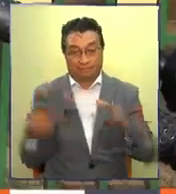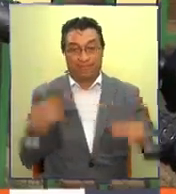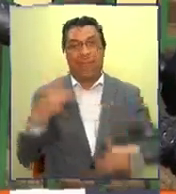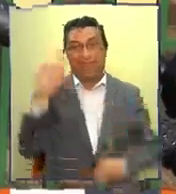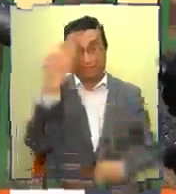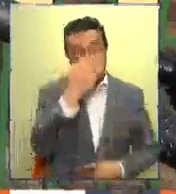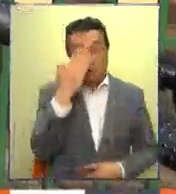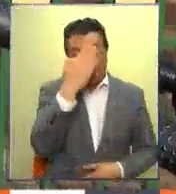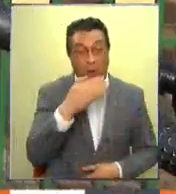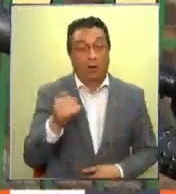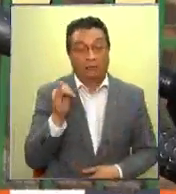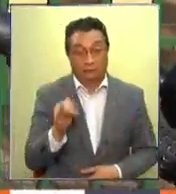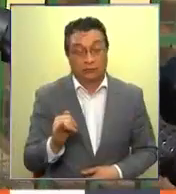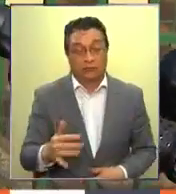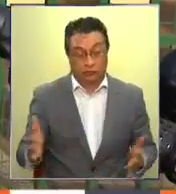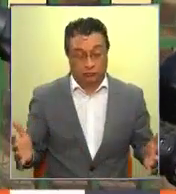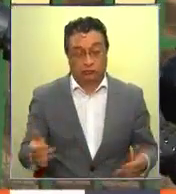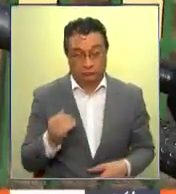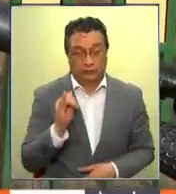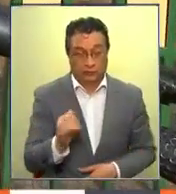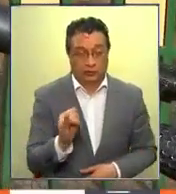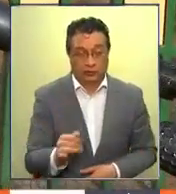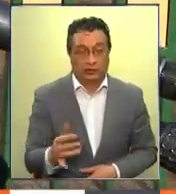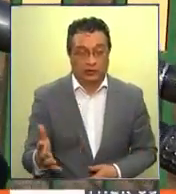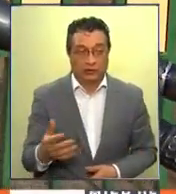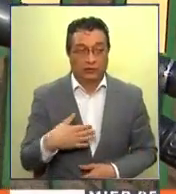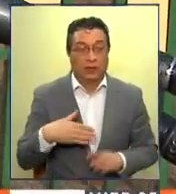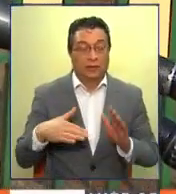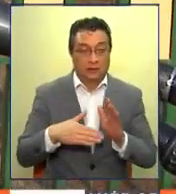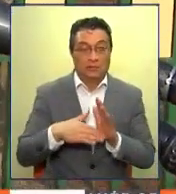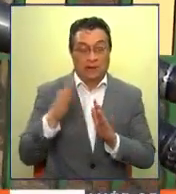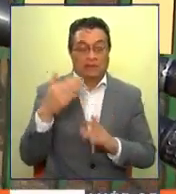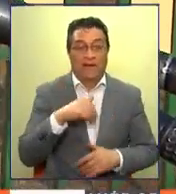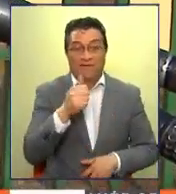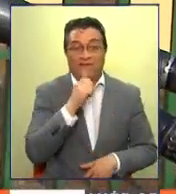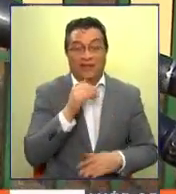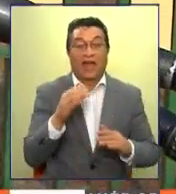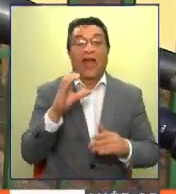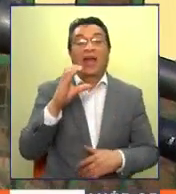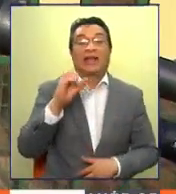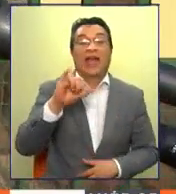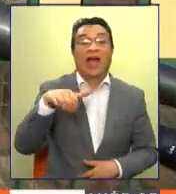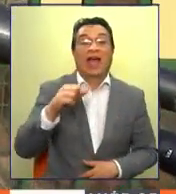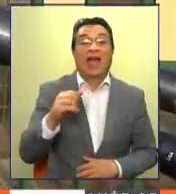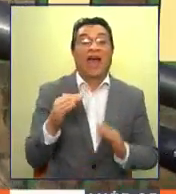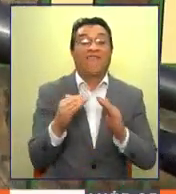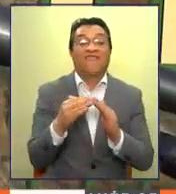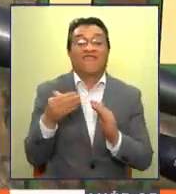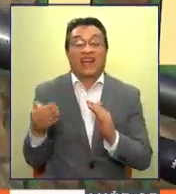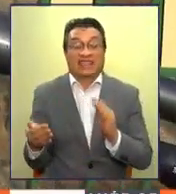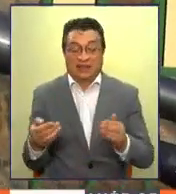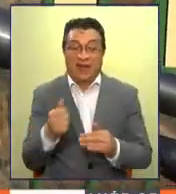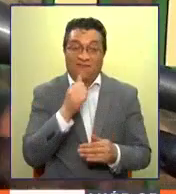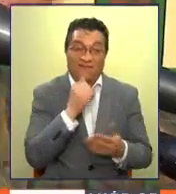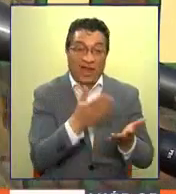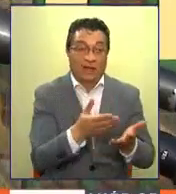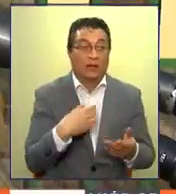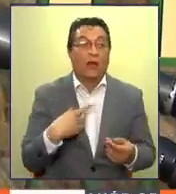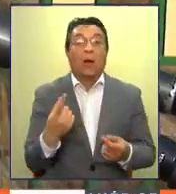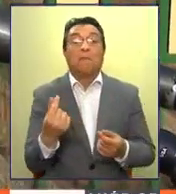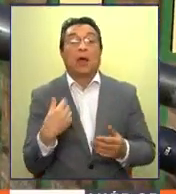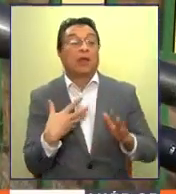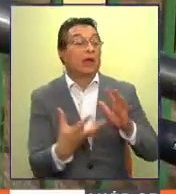Sí, por supuesto, sí. Lo que más no hace falta aquí es la caja vecina, porque ahora que no se puede ir a sacar